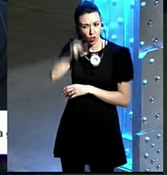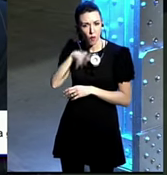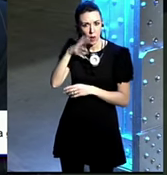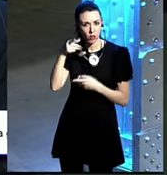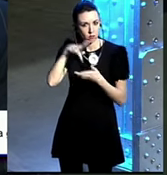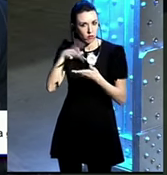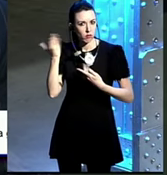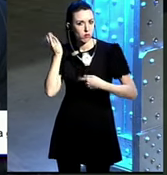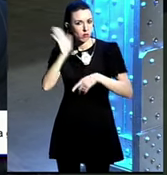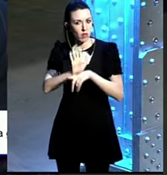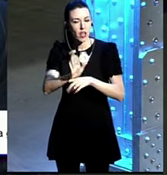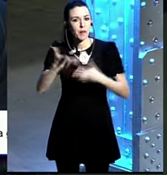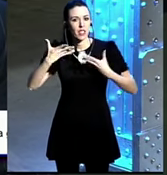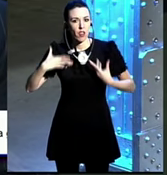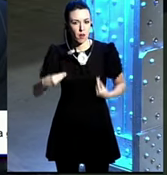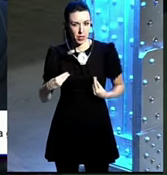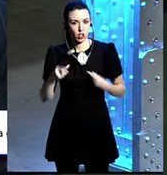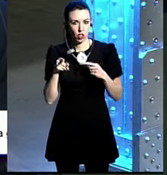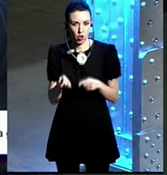de representar la depresión.